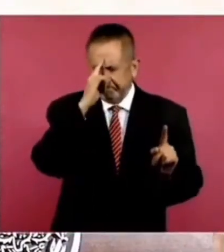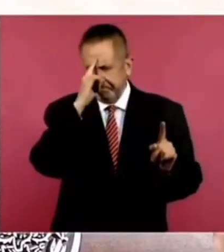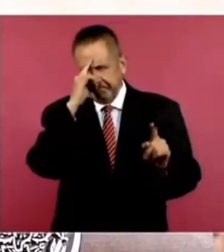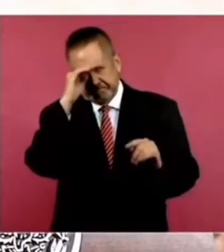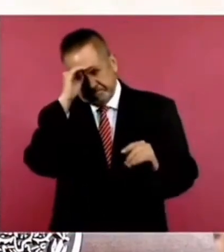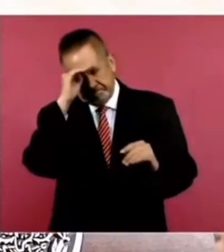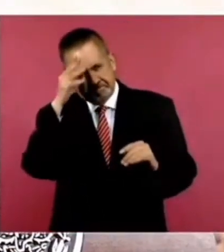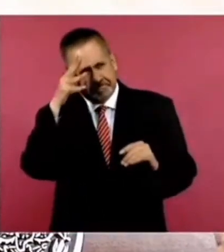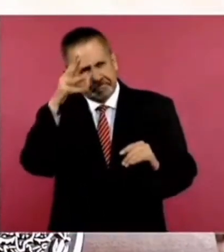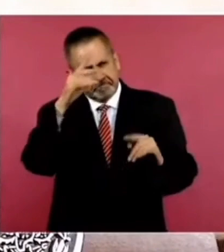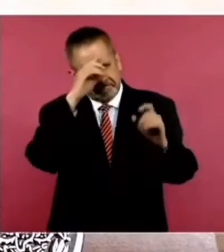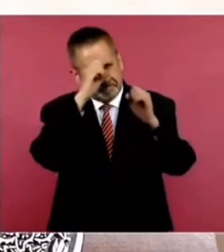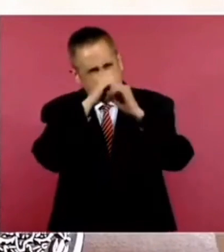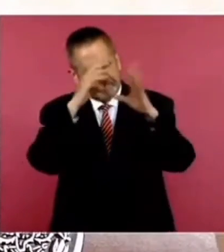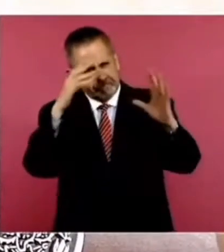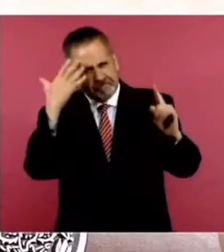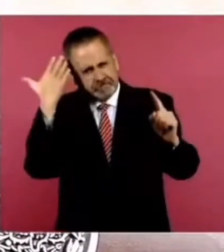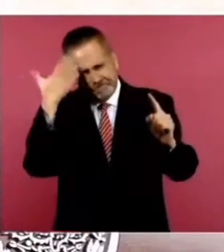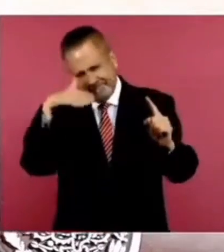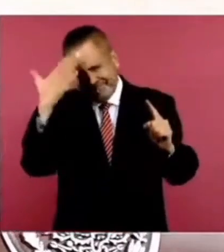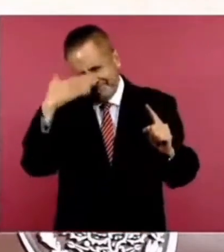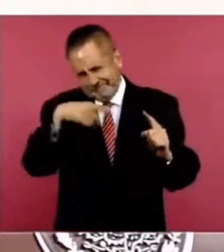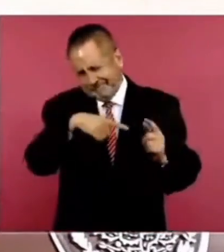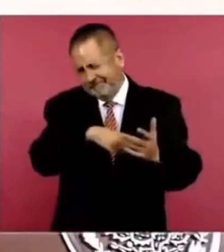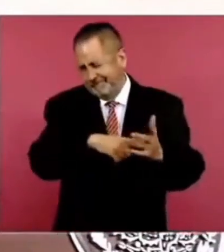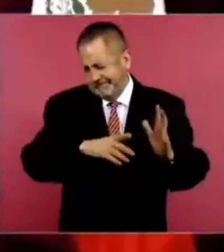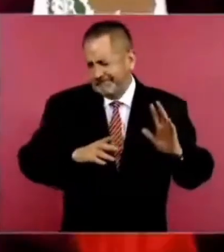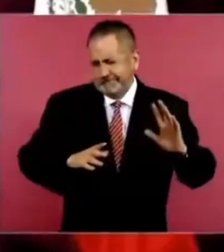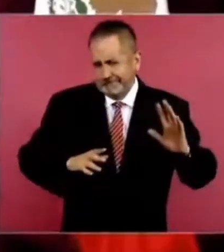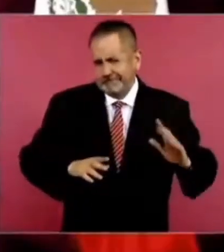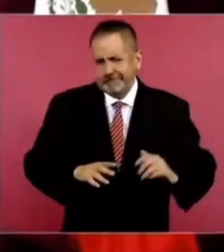visión y es